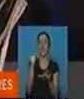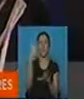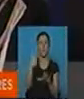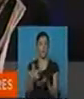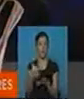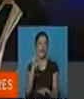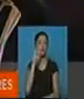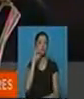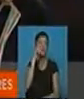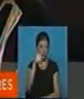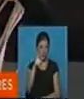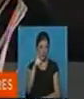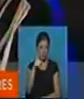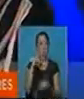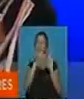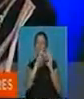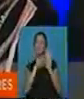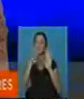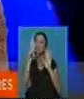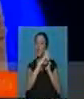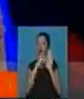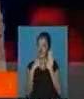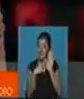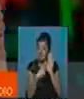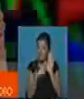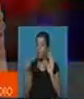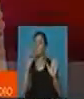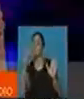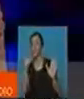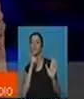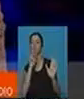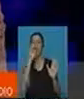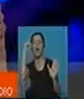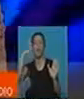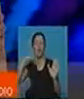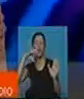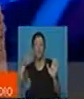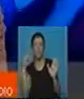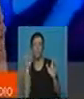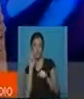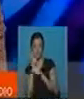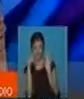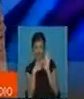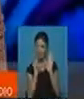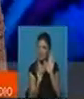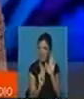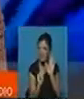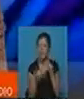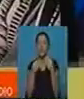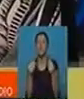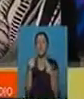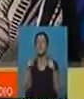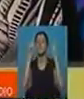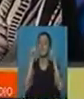estadounidenses, esta defensa de la segunda enmienda que hace, veíamos recién a Donald Trump, cómo se sigue azuzando el tema del odio y del temor en